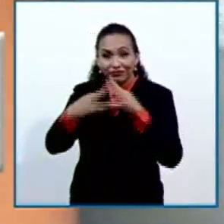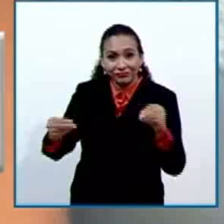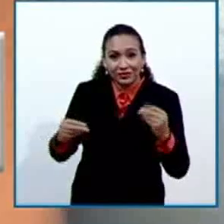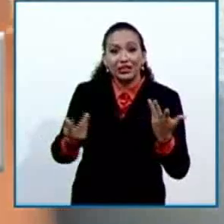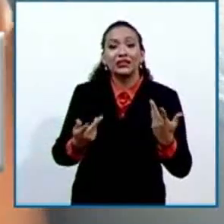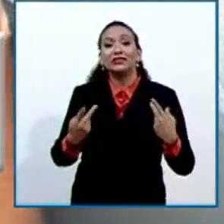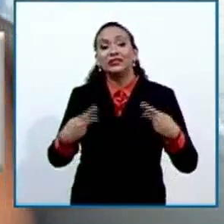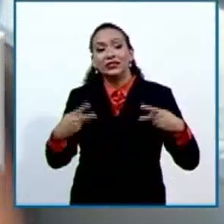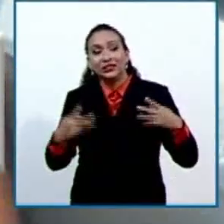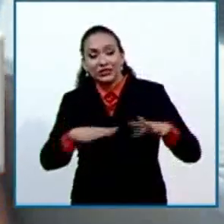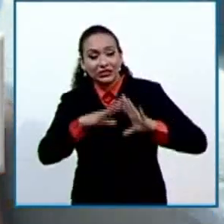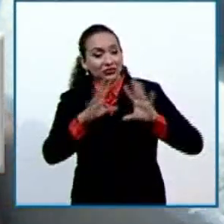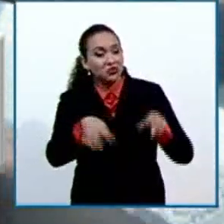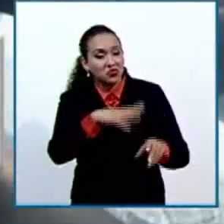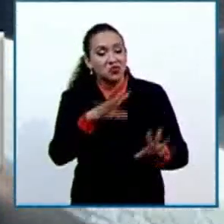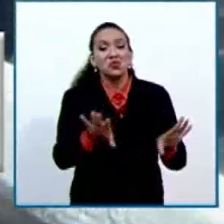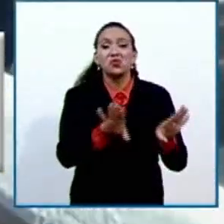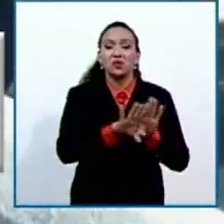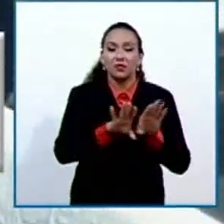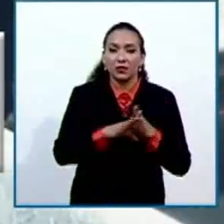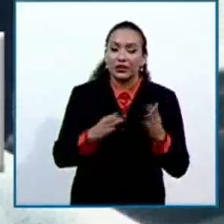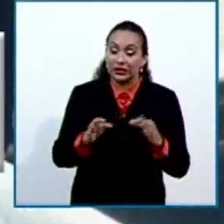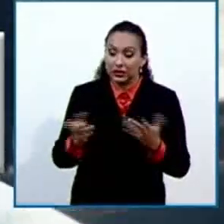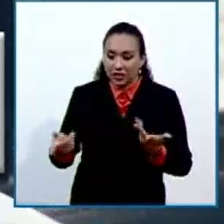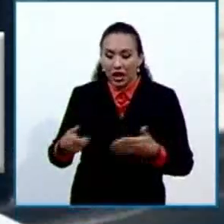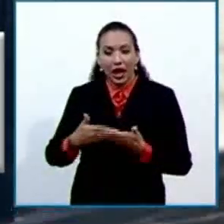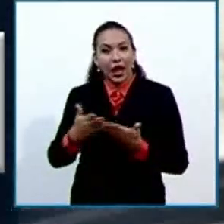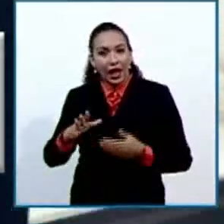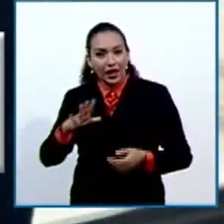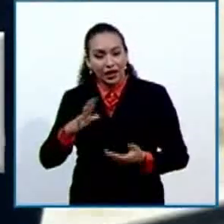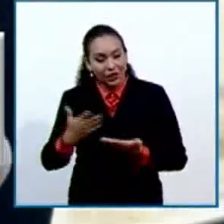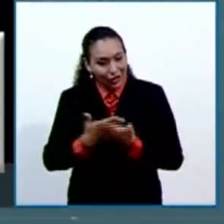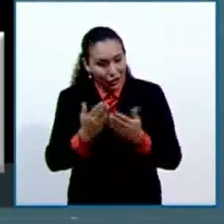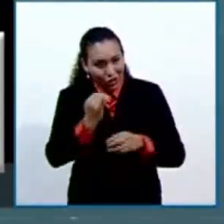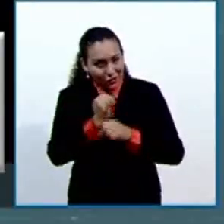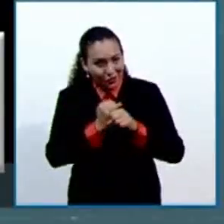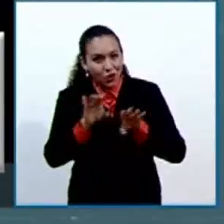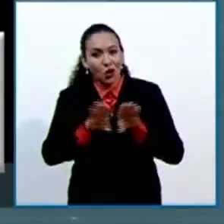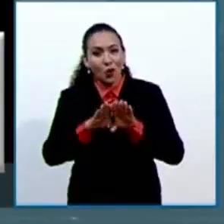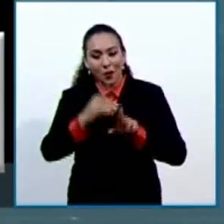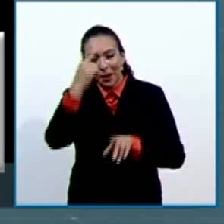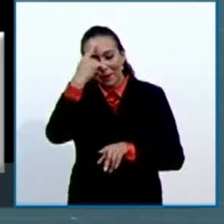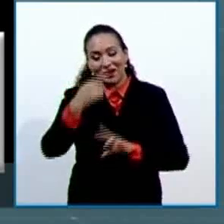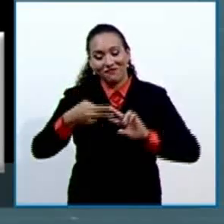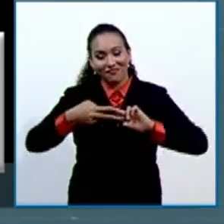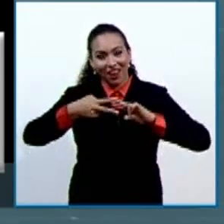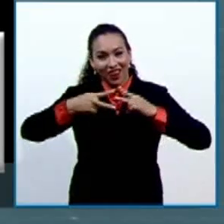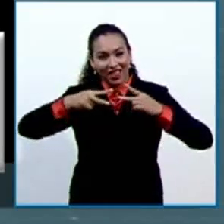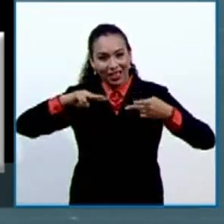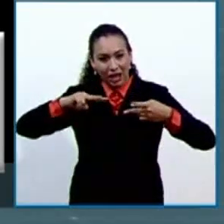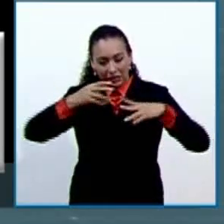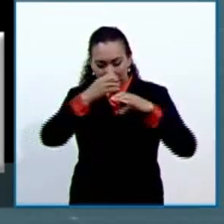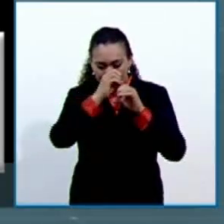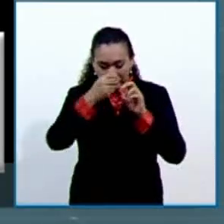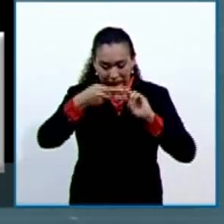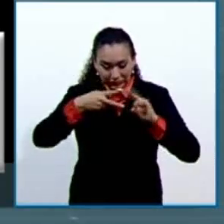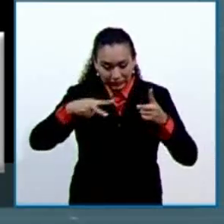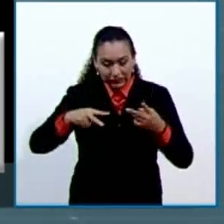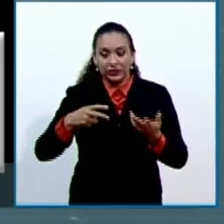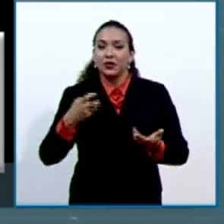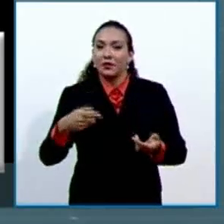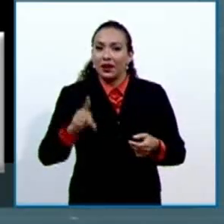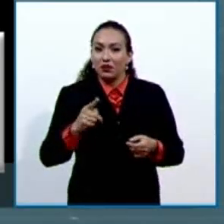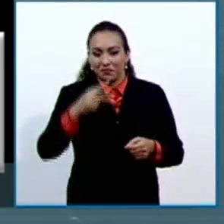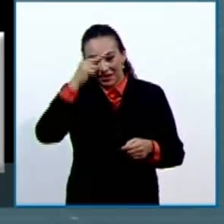Desaparecidas a apostar por la identificación mediante perfiles genéticos son duros golpes a la crisis de desapariciones